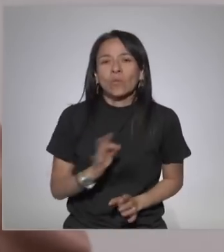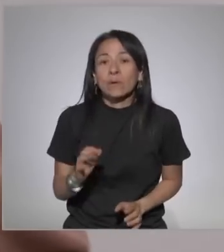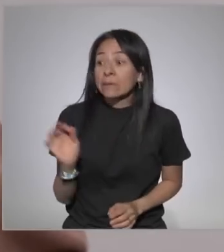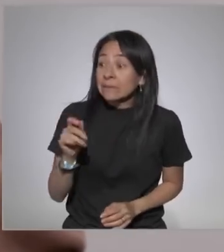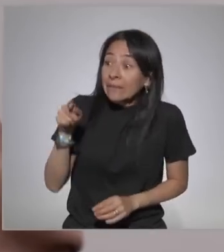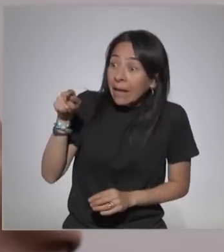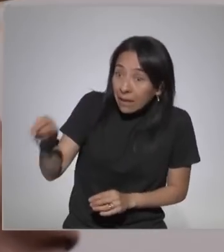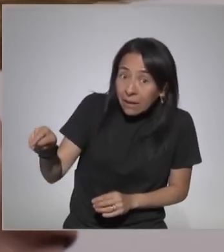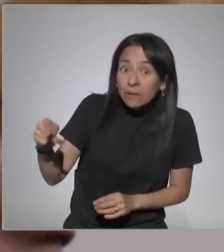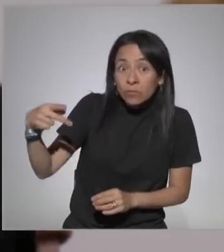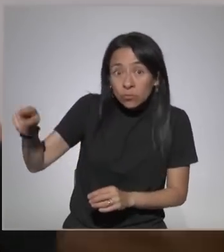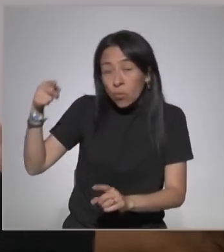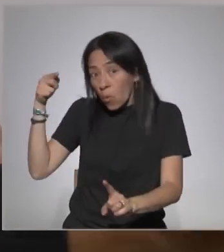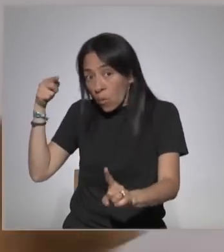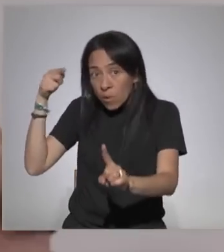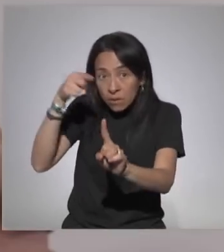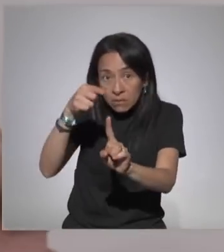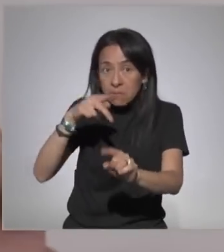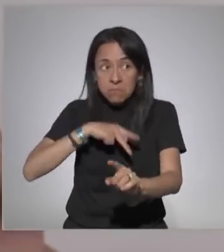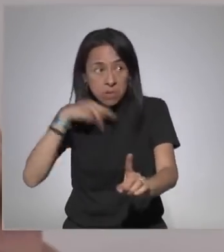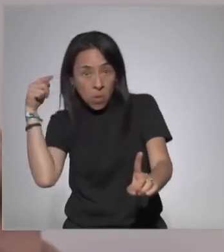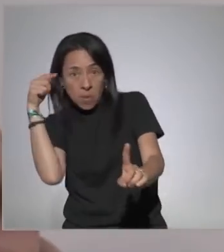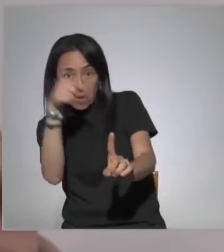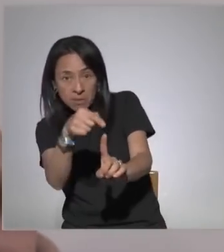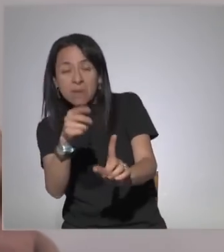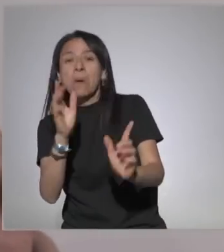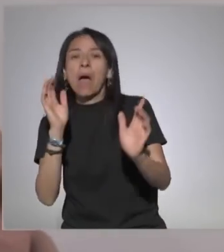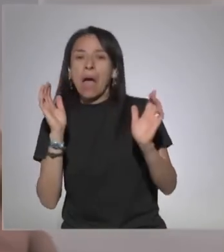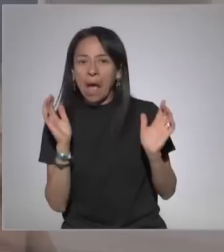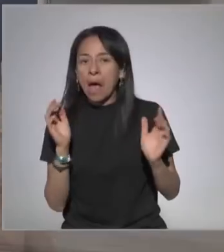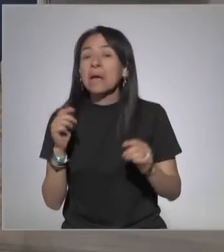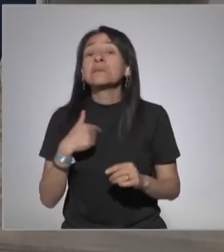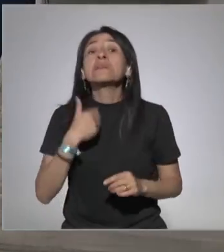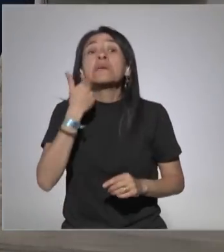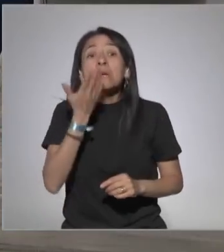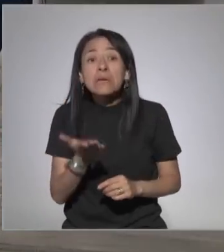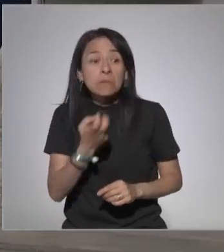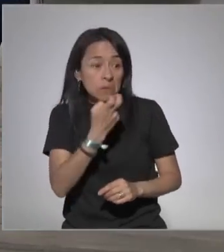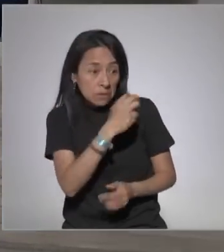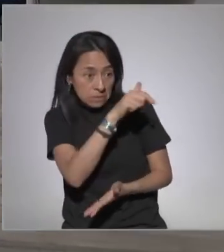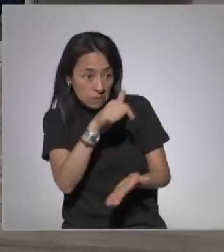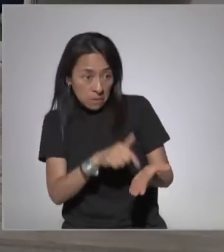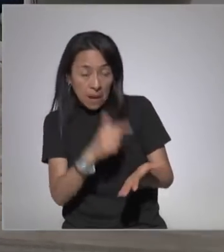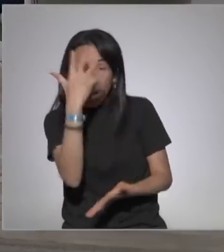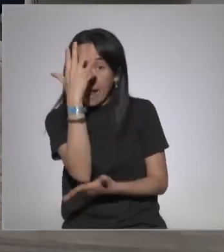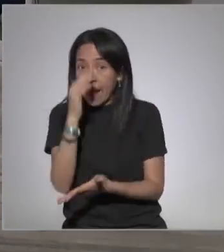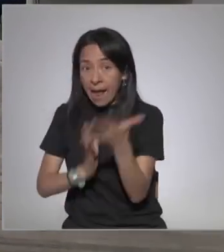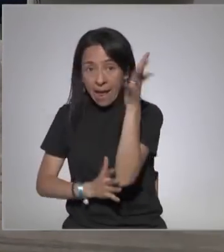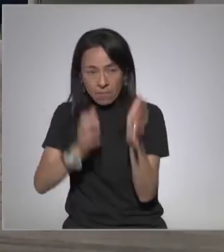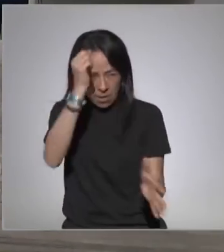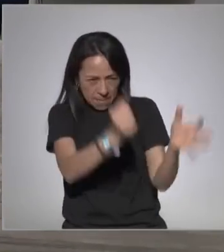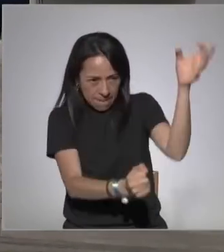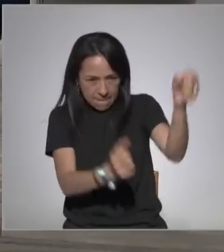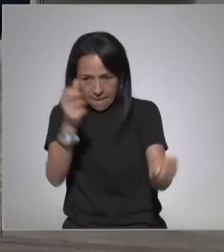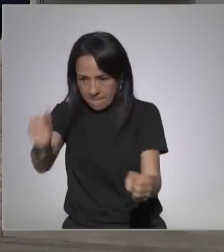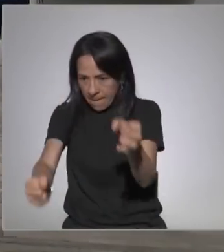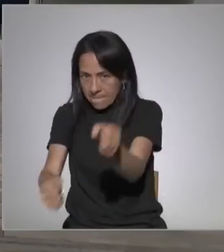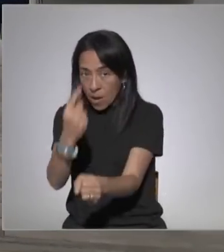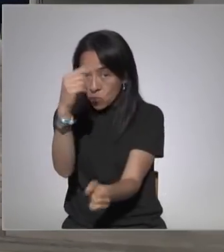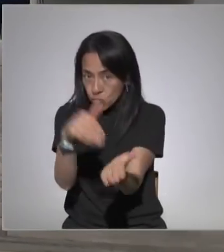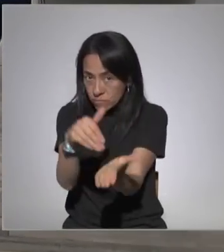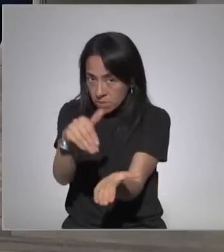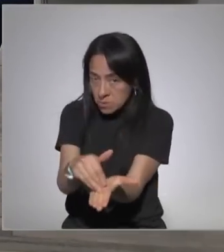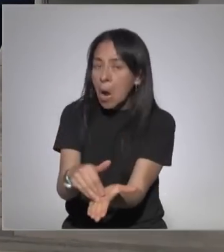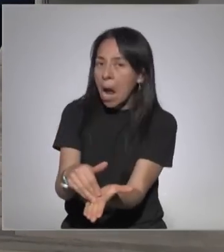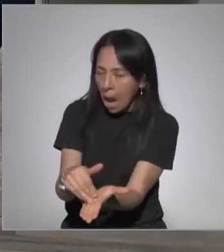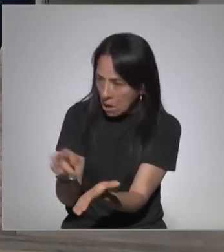voy a plantar 1.000.000 de árboles en tal lugar, está bien, te puedo ayudar, te ayudo, no te puedo ayudar, pues ni modo, yo voy también con mi otro proyecto.